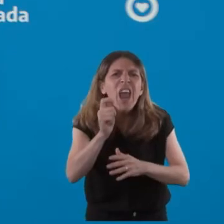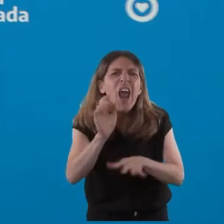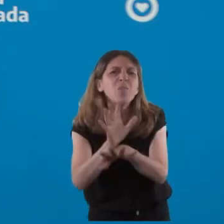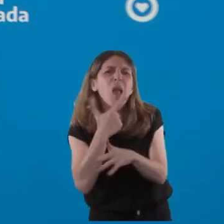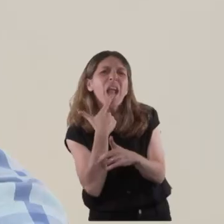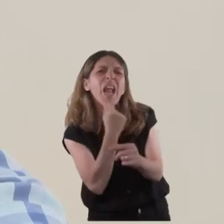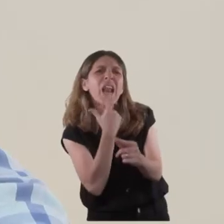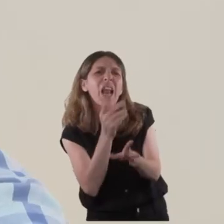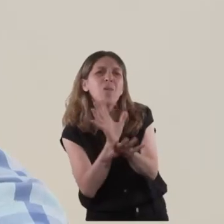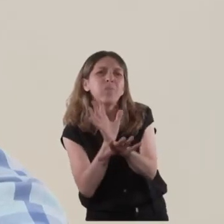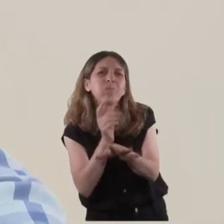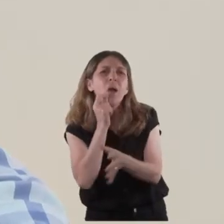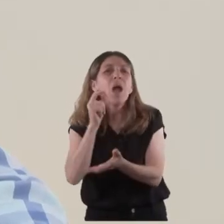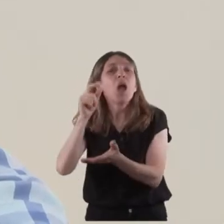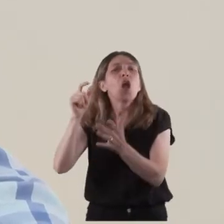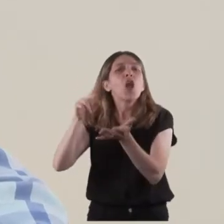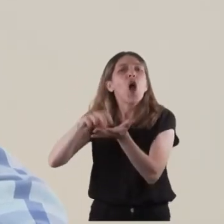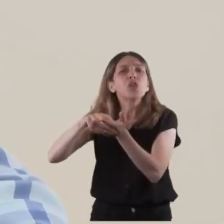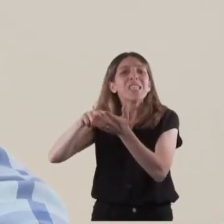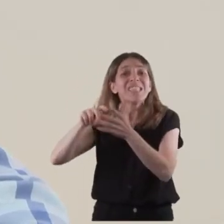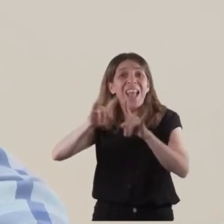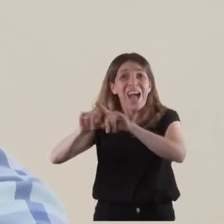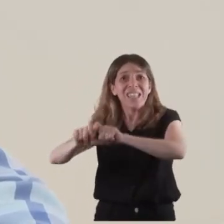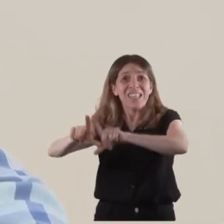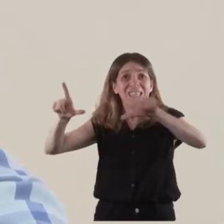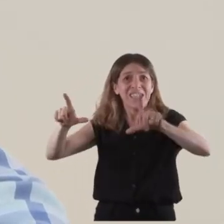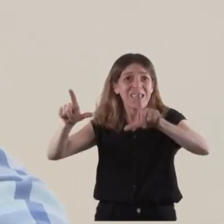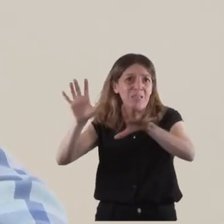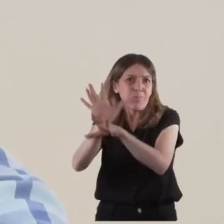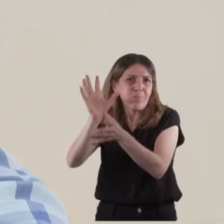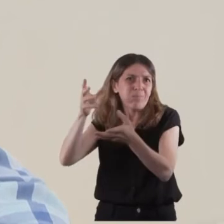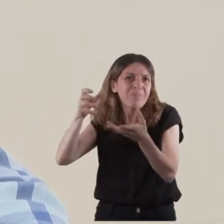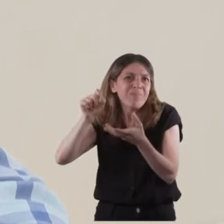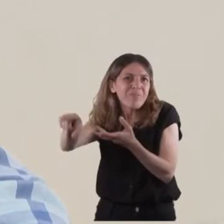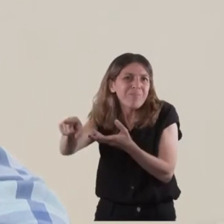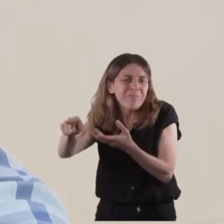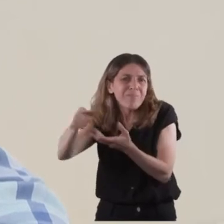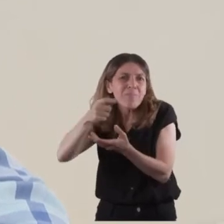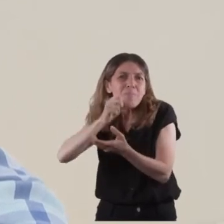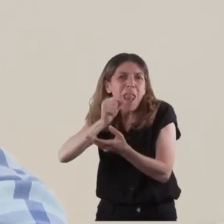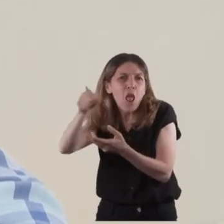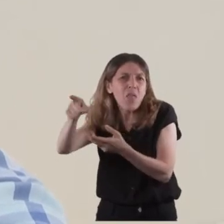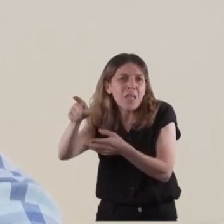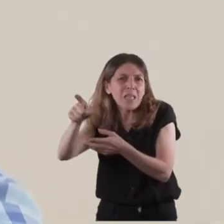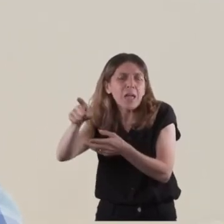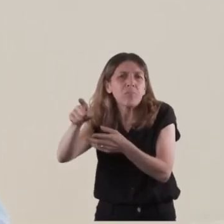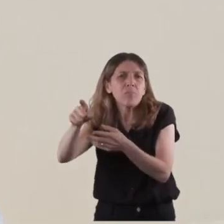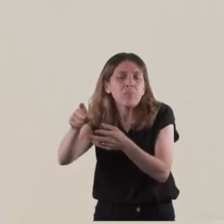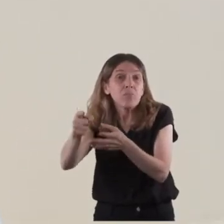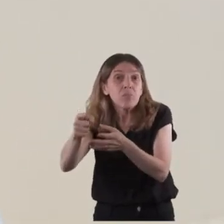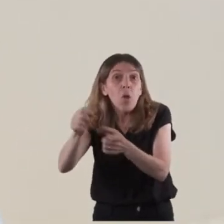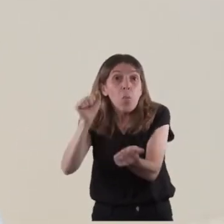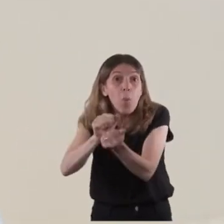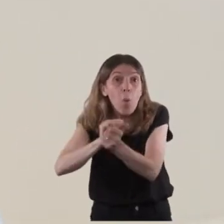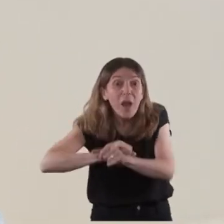nacional un portal de noticias que es muy crítico en general portal que es muy crítico si se reveló una encuesta en la que